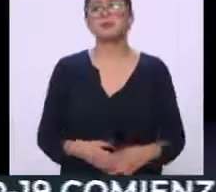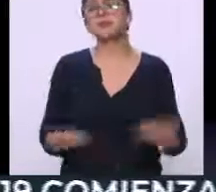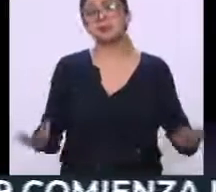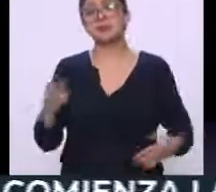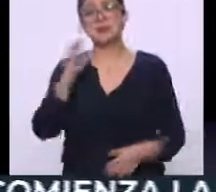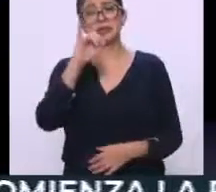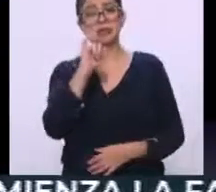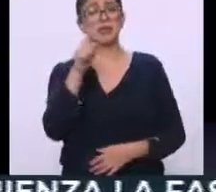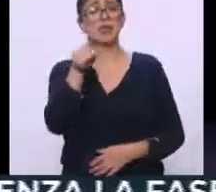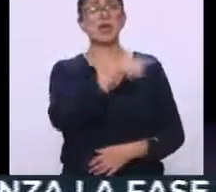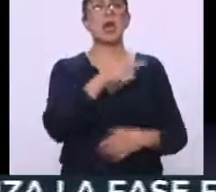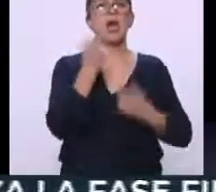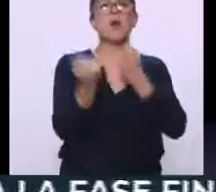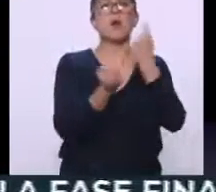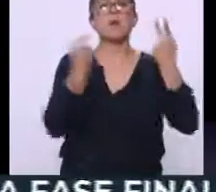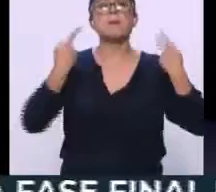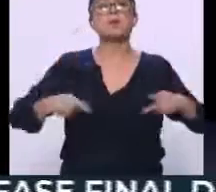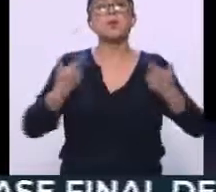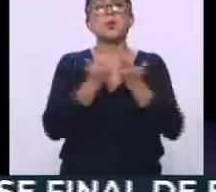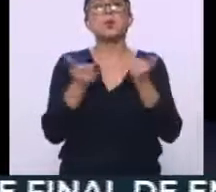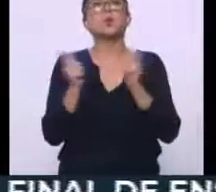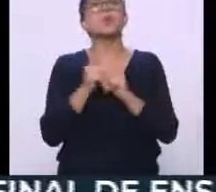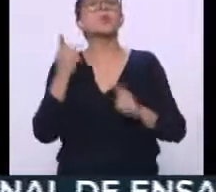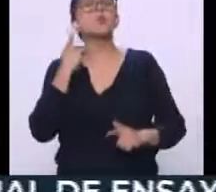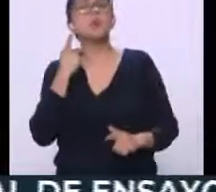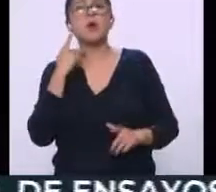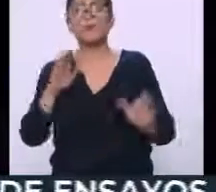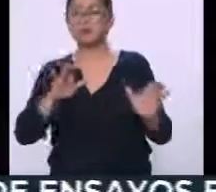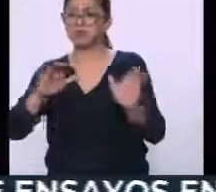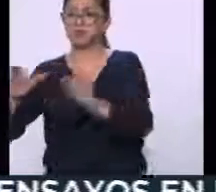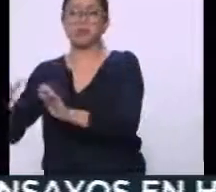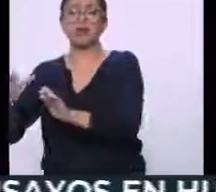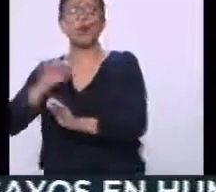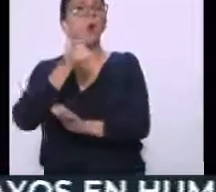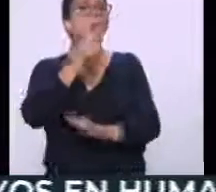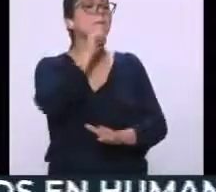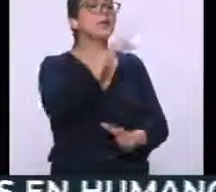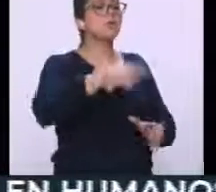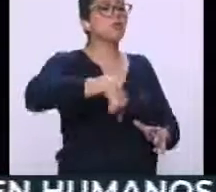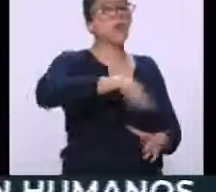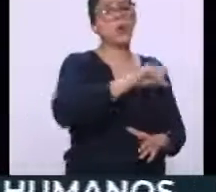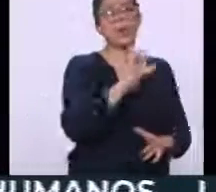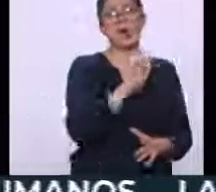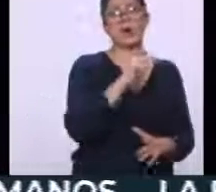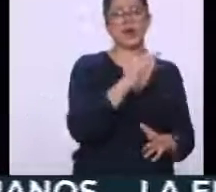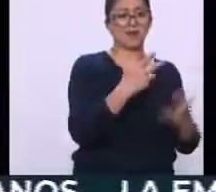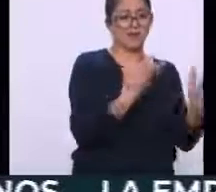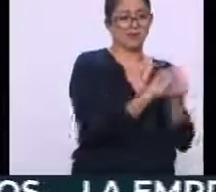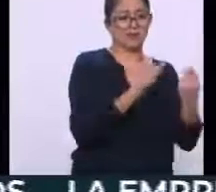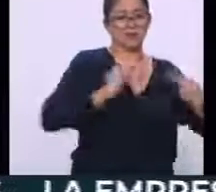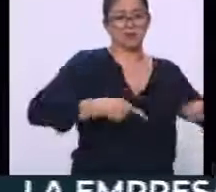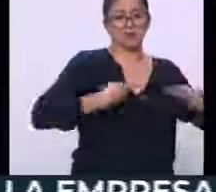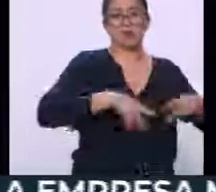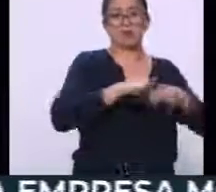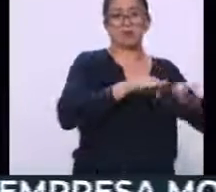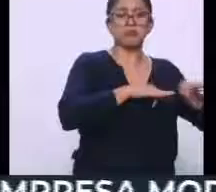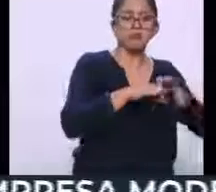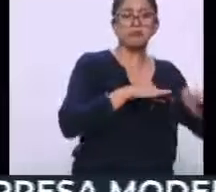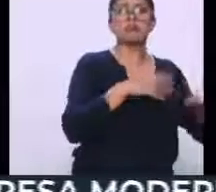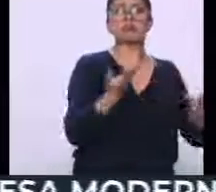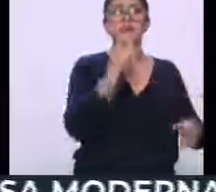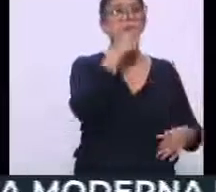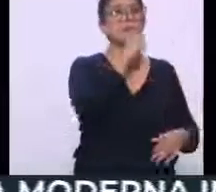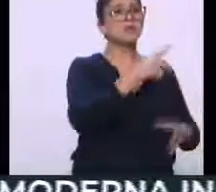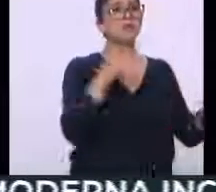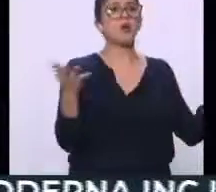hoy denominamos oposición, pero también para la sociedad civil organizada, ¿no? Es una nueva forma de hacer gobierno y esto nos implica nuevos retos